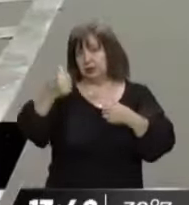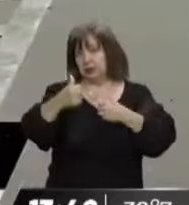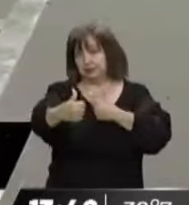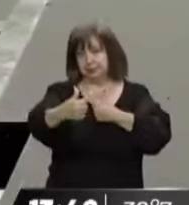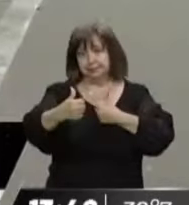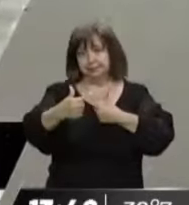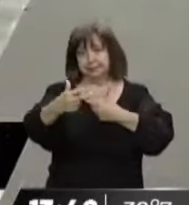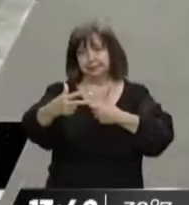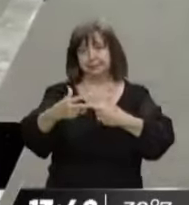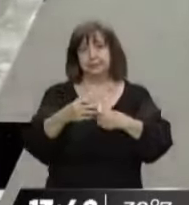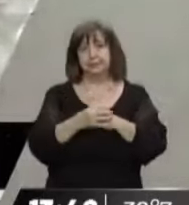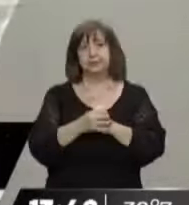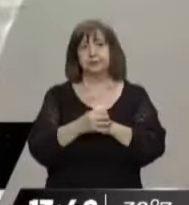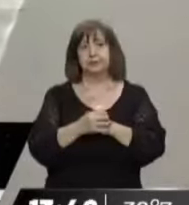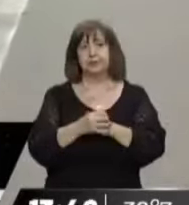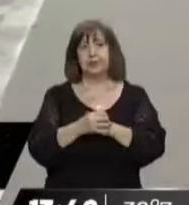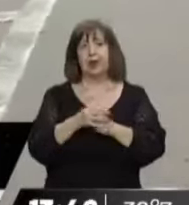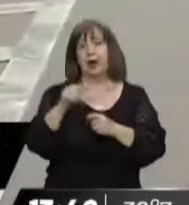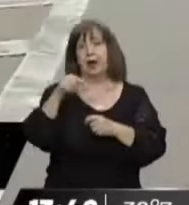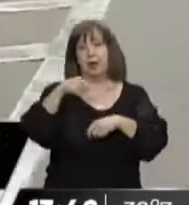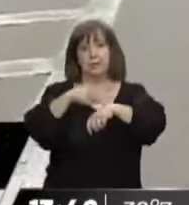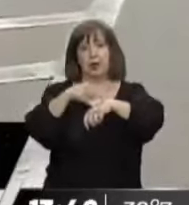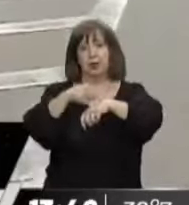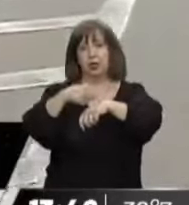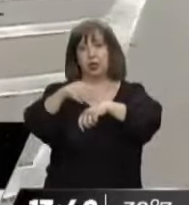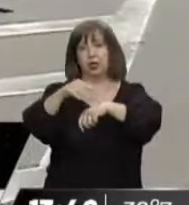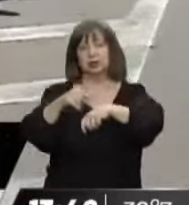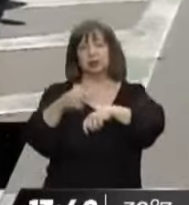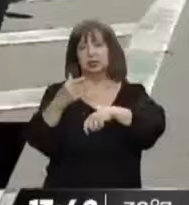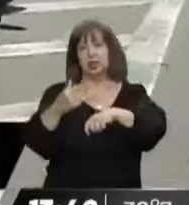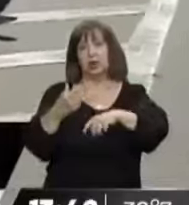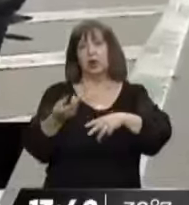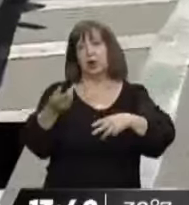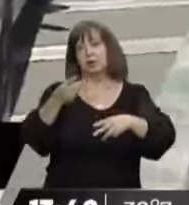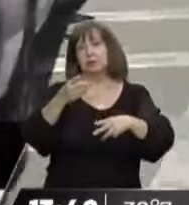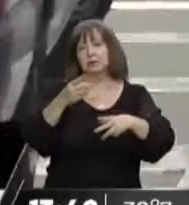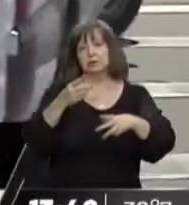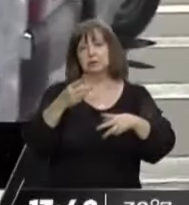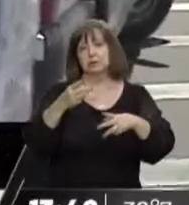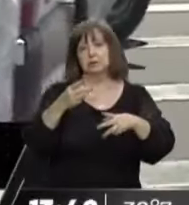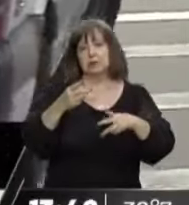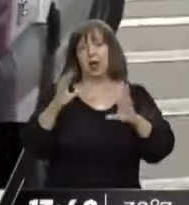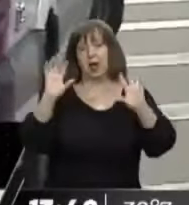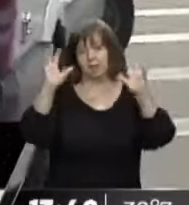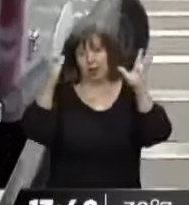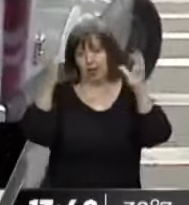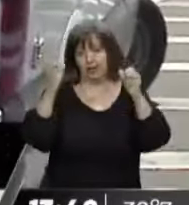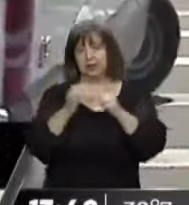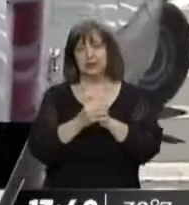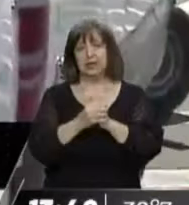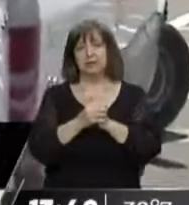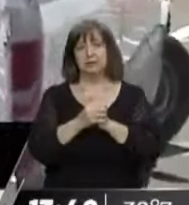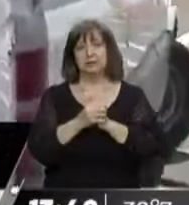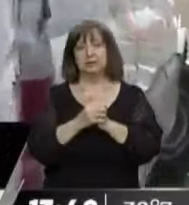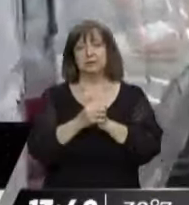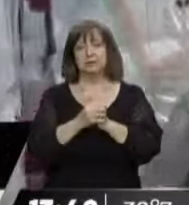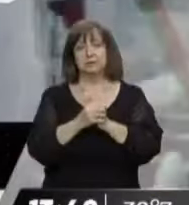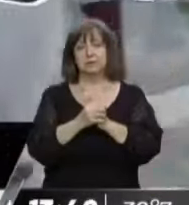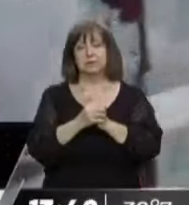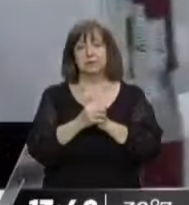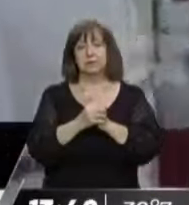para detener al delincuente, y ahora en minutos nada más lo van a subir a la camioneta, a la ambulancia. Sin enfocar los rostros, Pablo, por